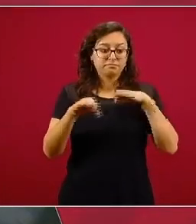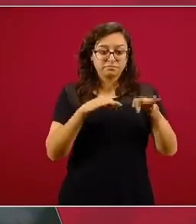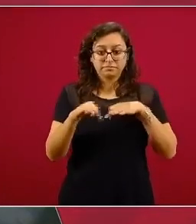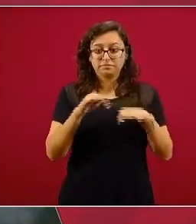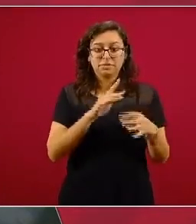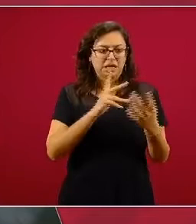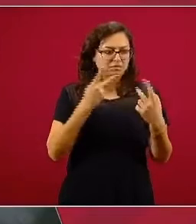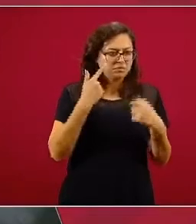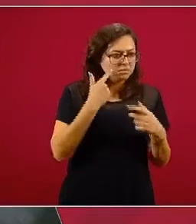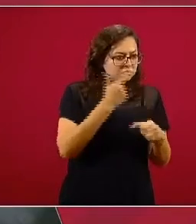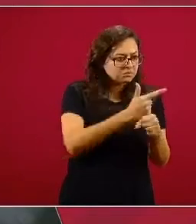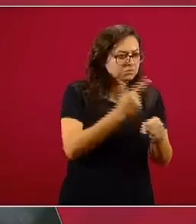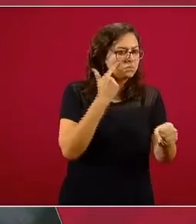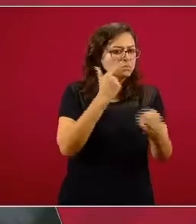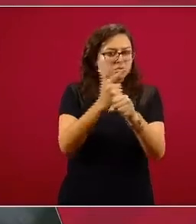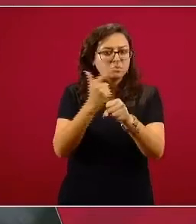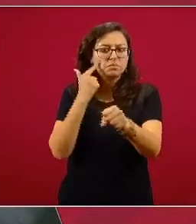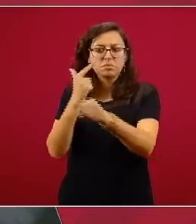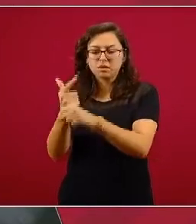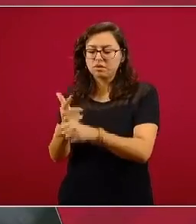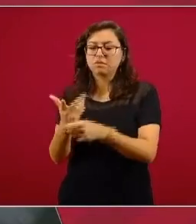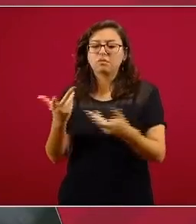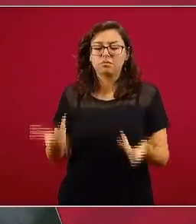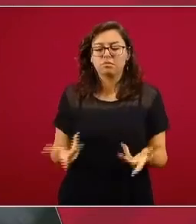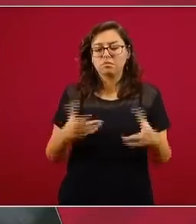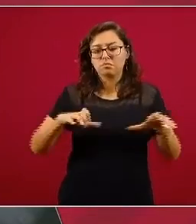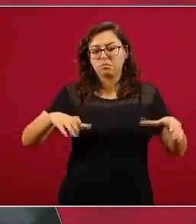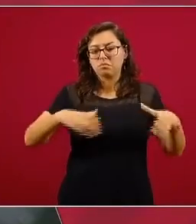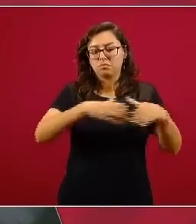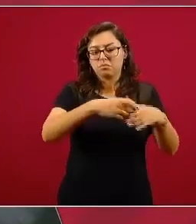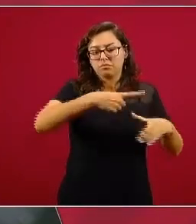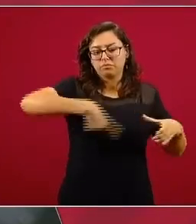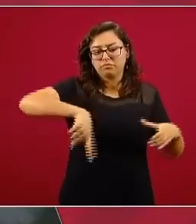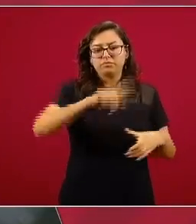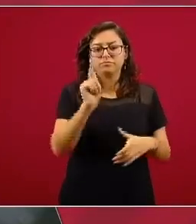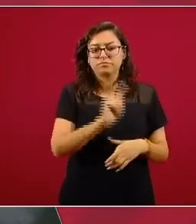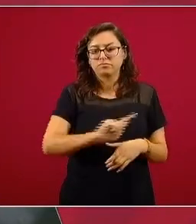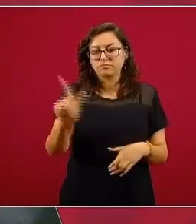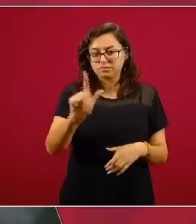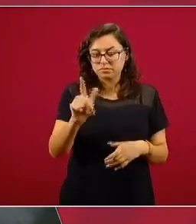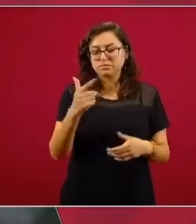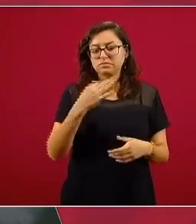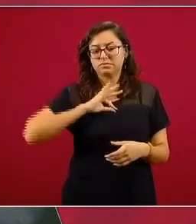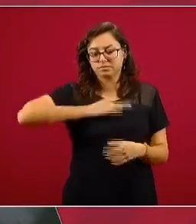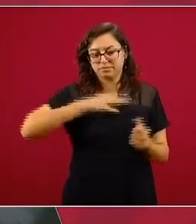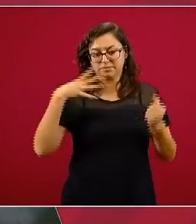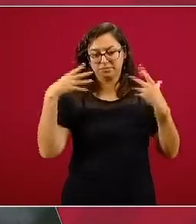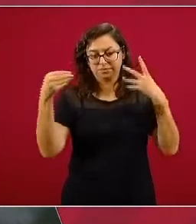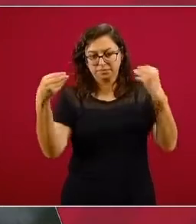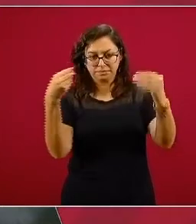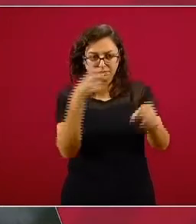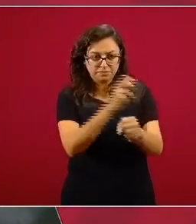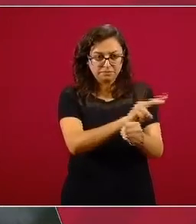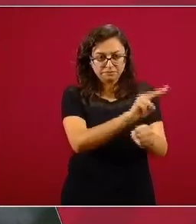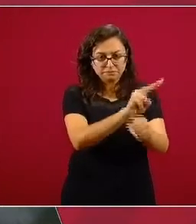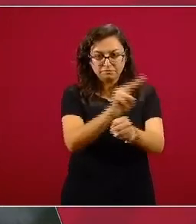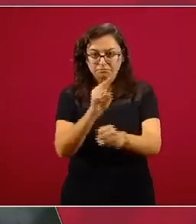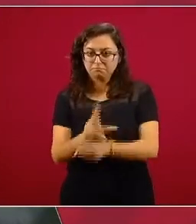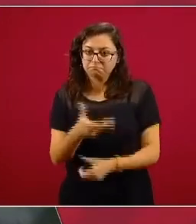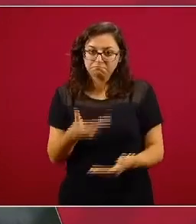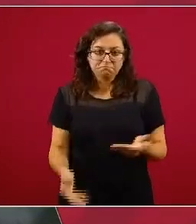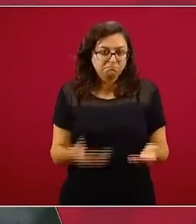campo hay comunidades de epidemiólogas o epidemiólogos de campo que hacen esta actividad hasta el minuto de